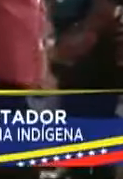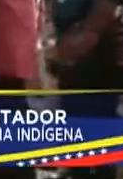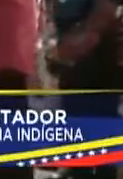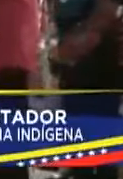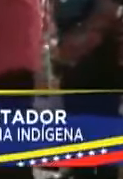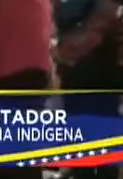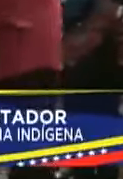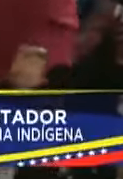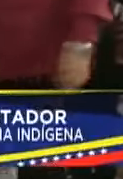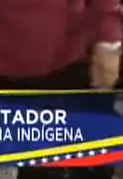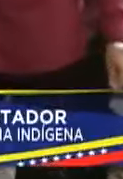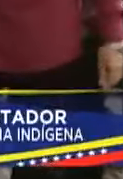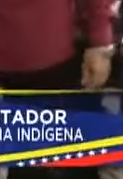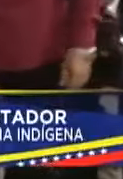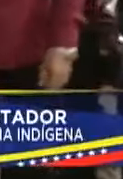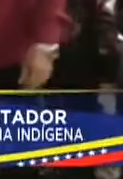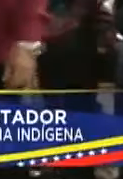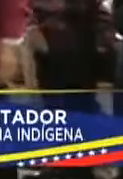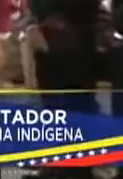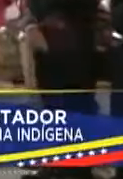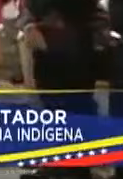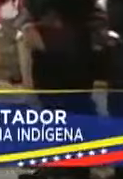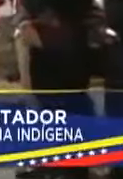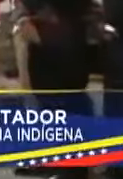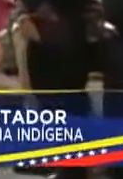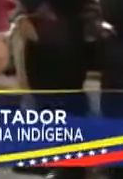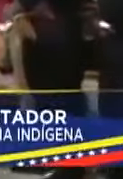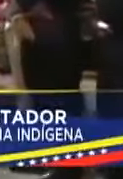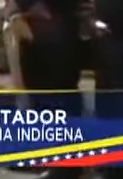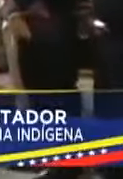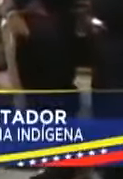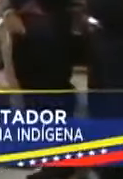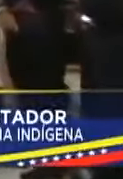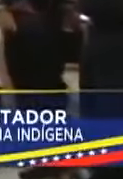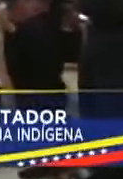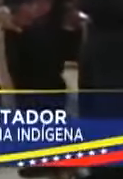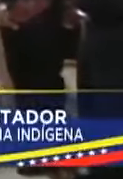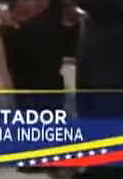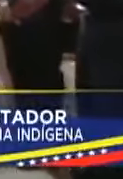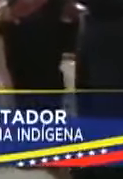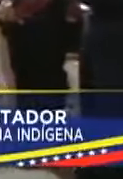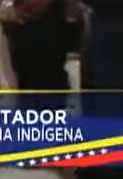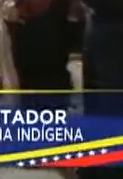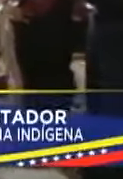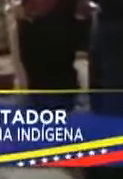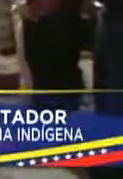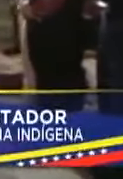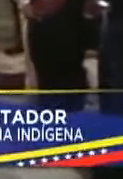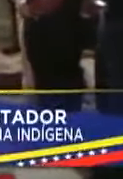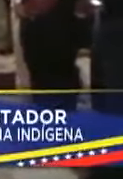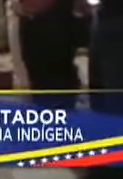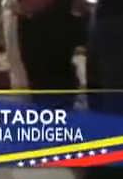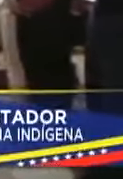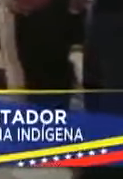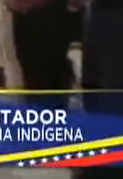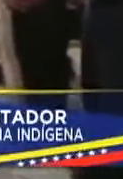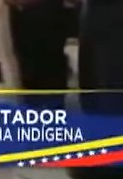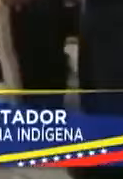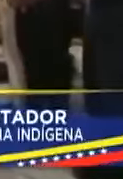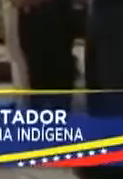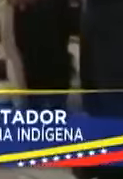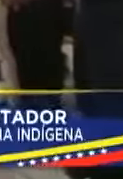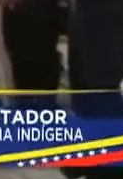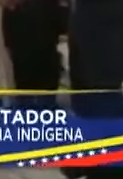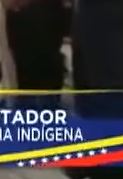Este encuentro reunió a 300 representantes de 31 pueblos indígenas y afrodescendientes,